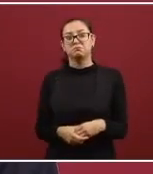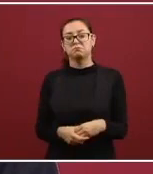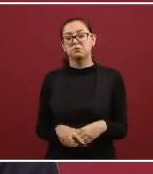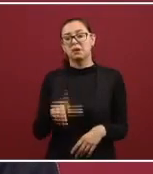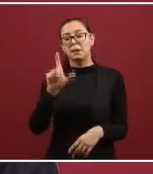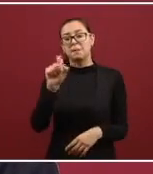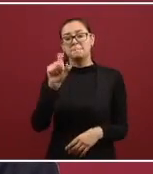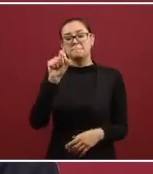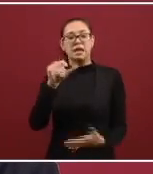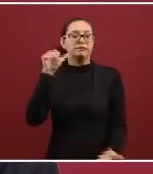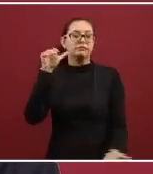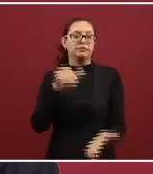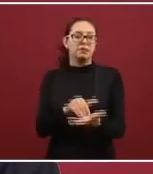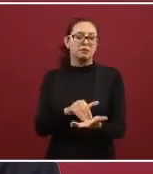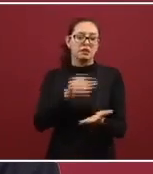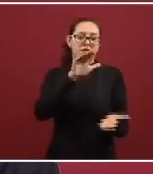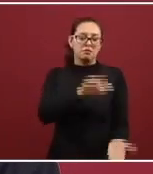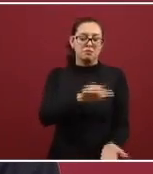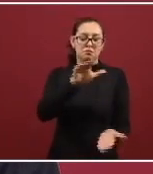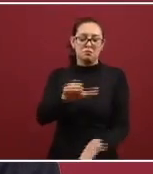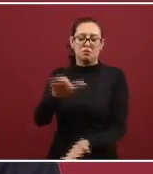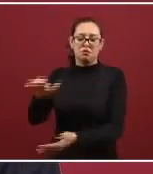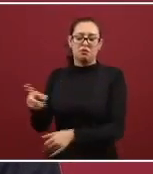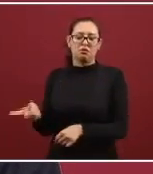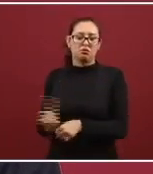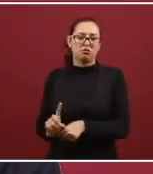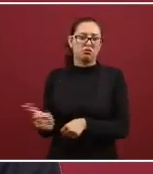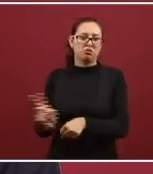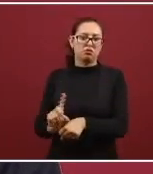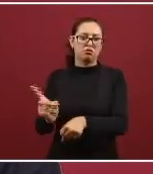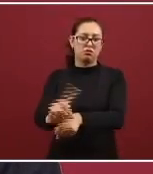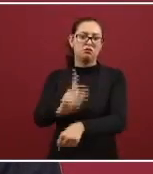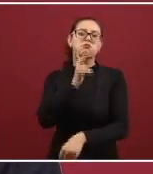de 20 mil barriles diarios.